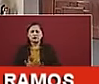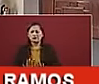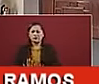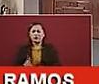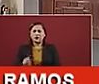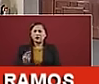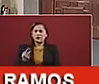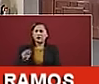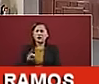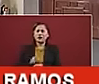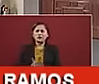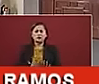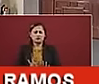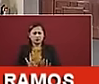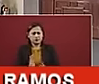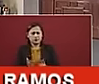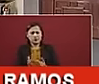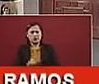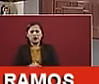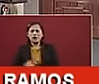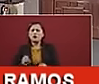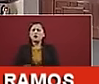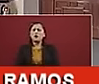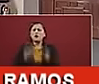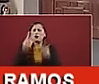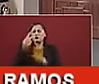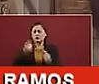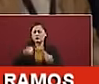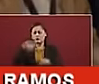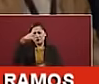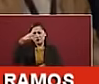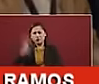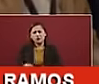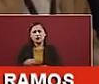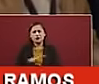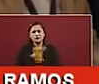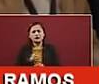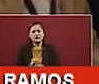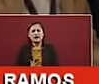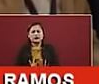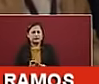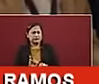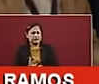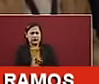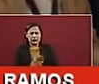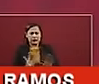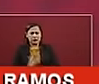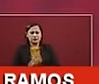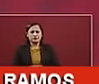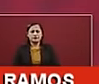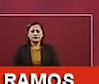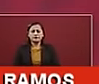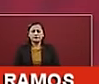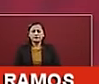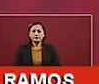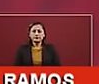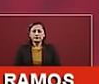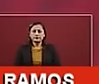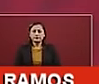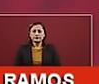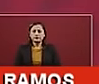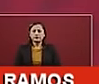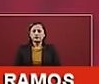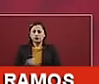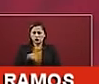cuestión del promedio diario es cuestión de cuántos mexicanos pero no no no y este yo